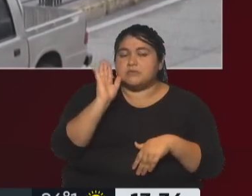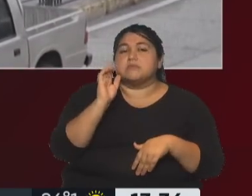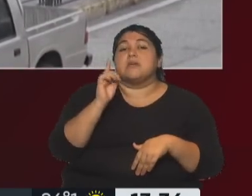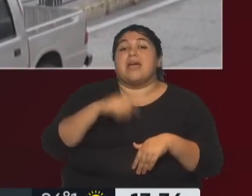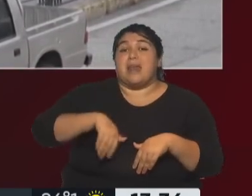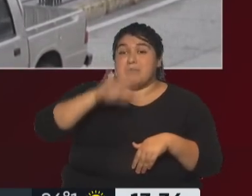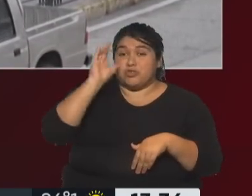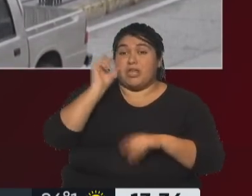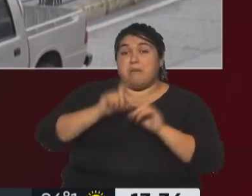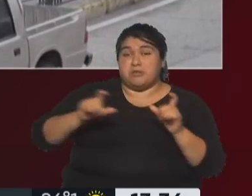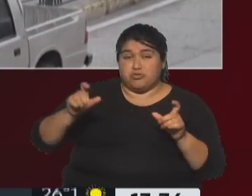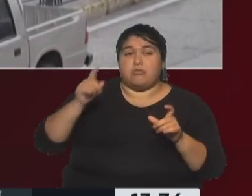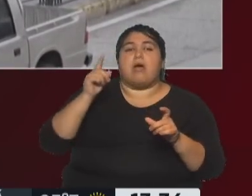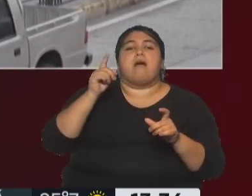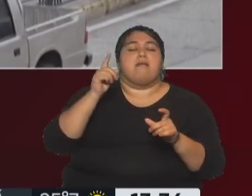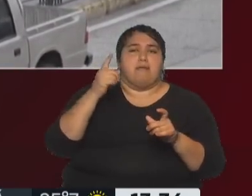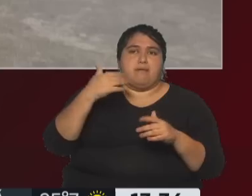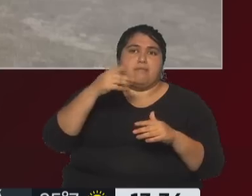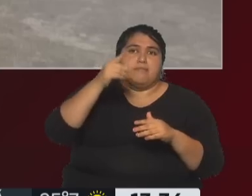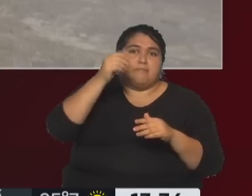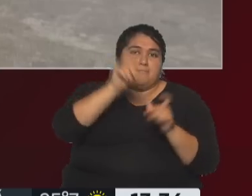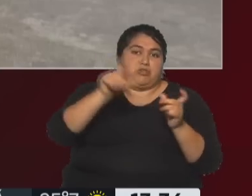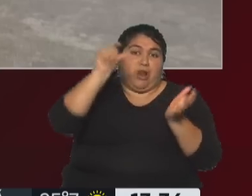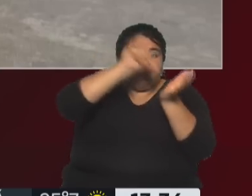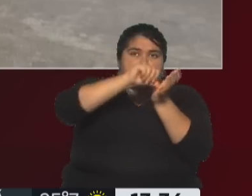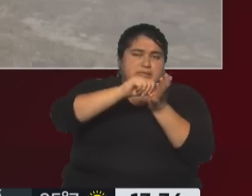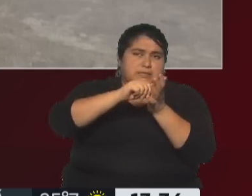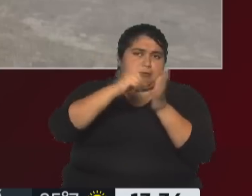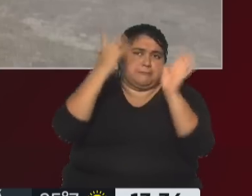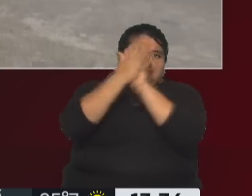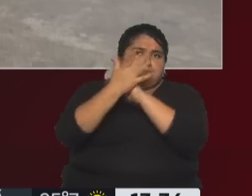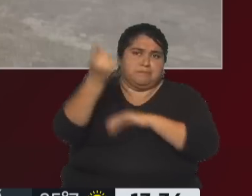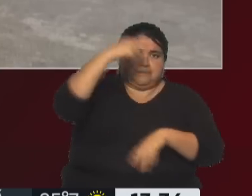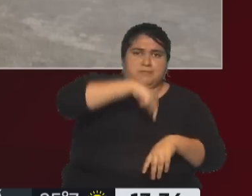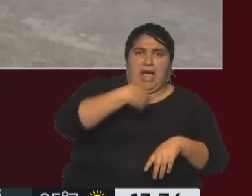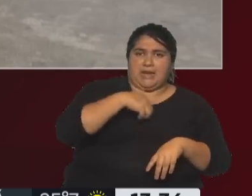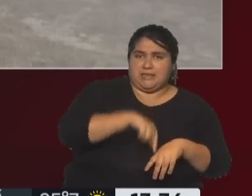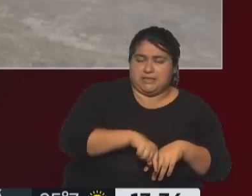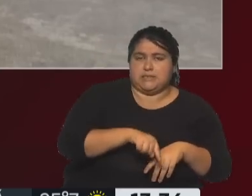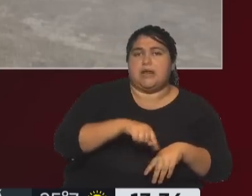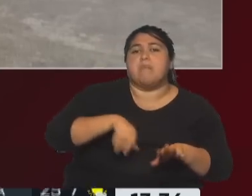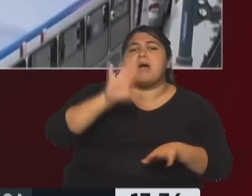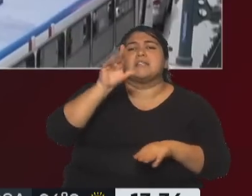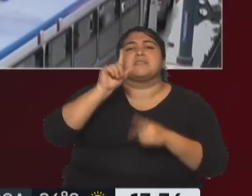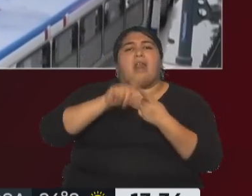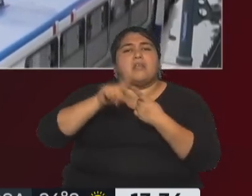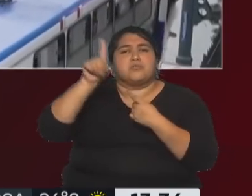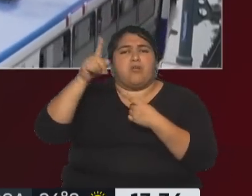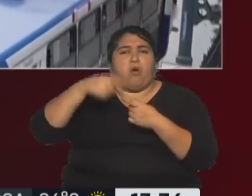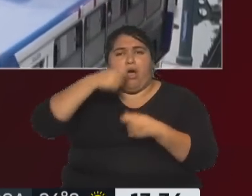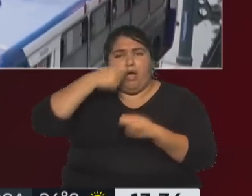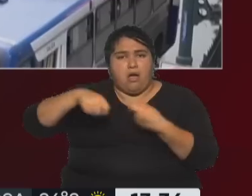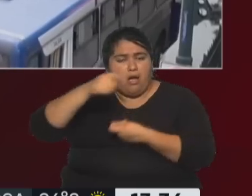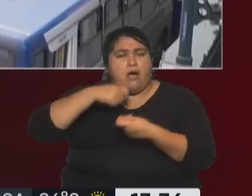población de Argentina. Es realmente una situación de inseguridad. Bueno, lo que dicen es sobre todo relacionado al narcotráfico, al crimen organizado,